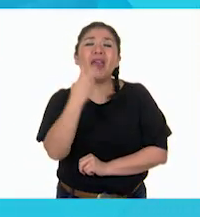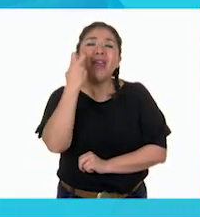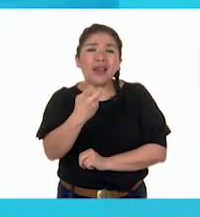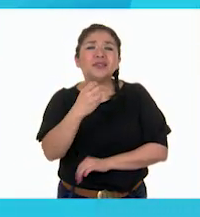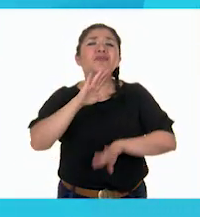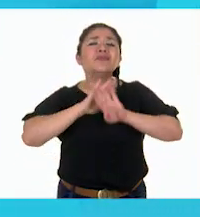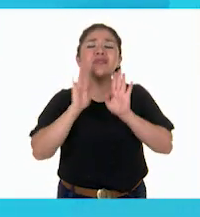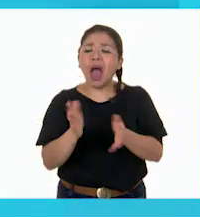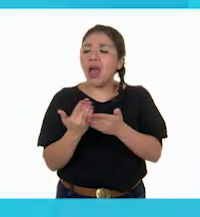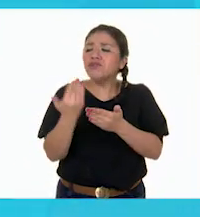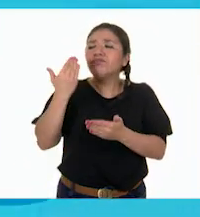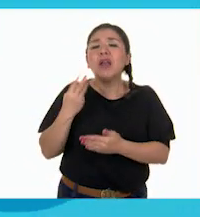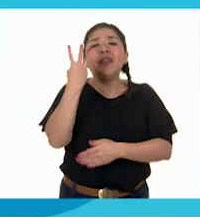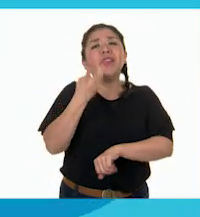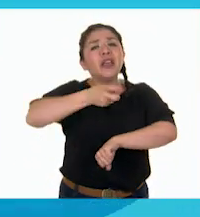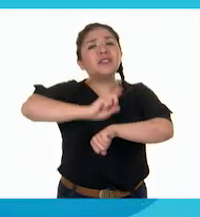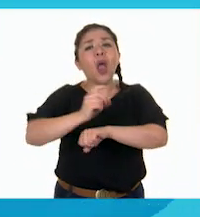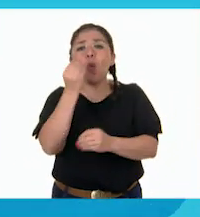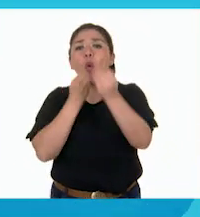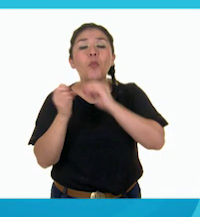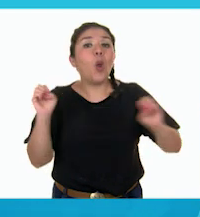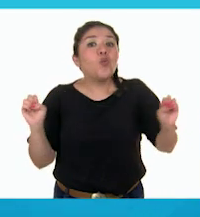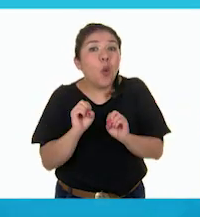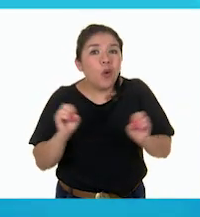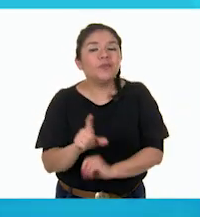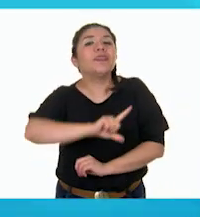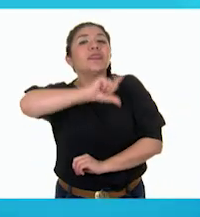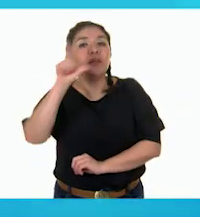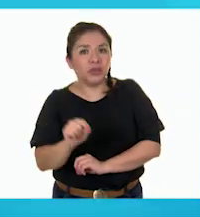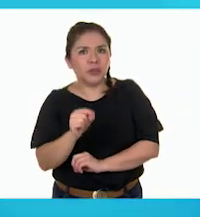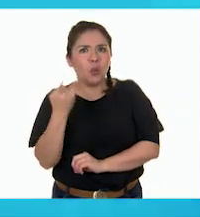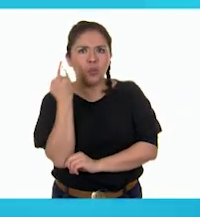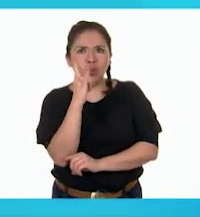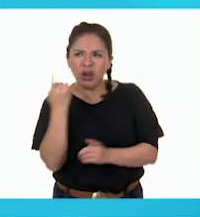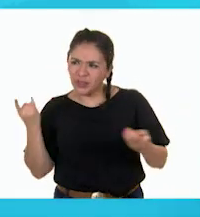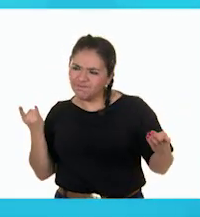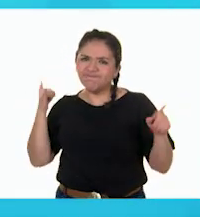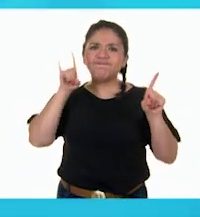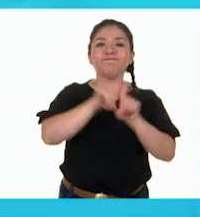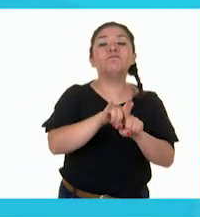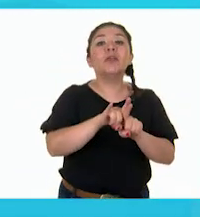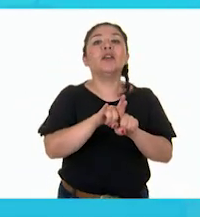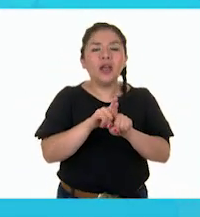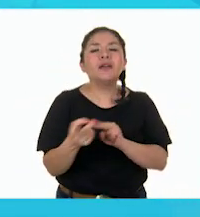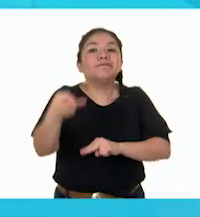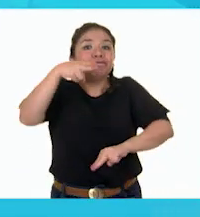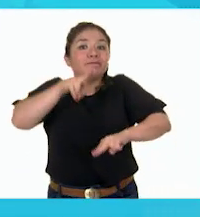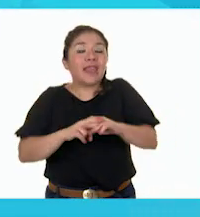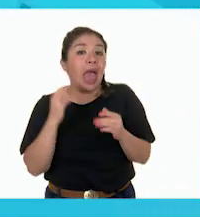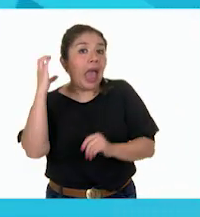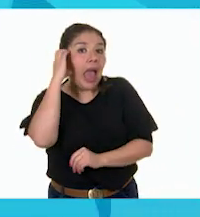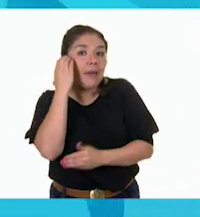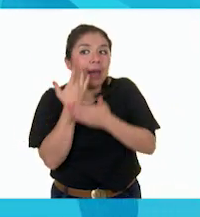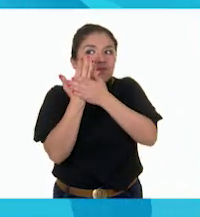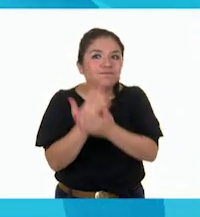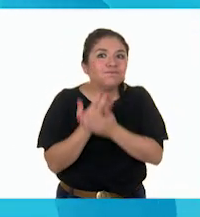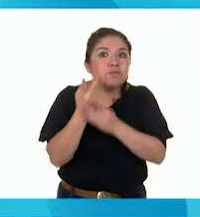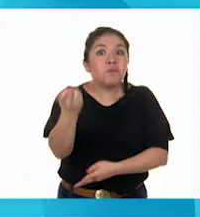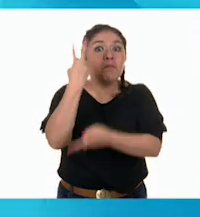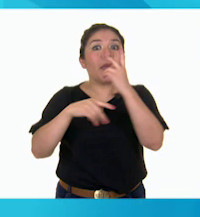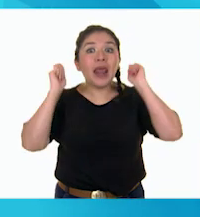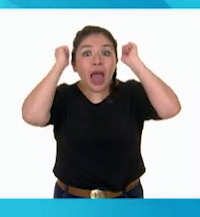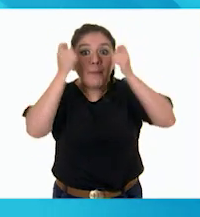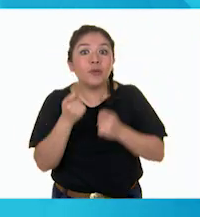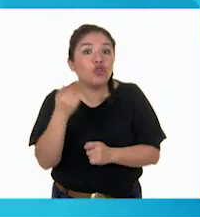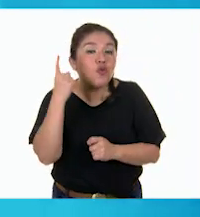más de 3 días que no comía. Enseguida cerró la puerta y fue a acostarse en el lecho de la abuela esperando a Caperucita Roja,